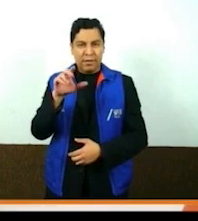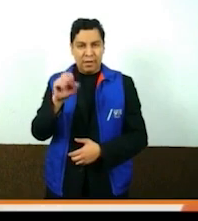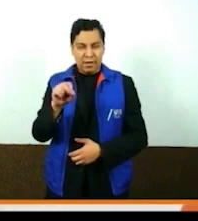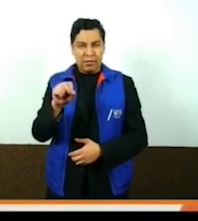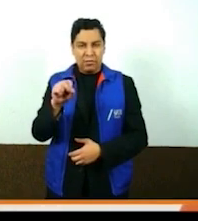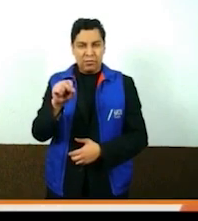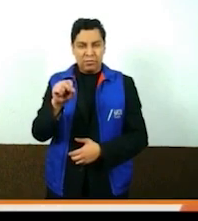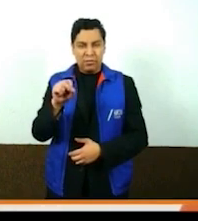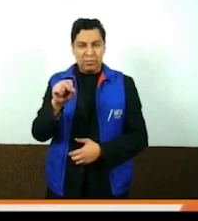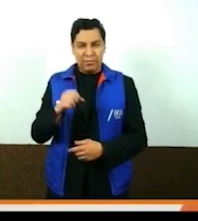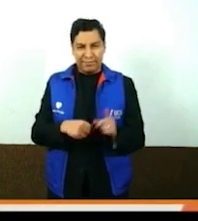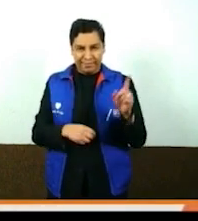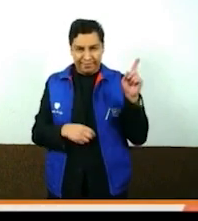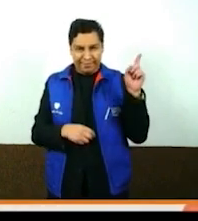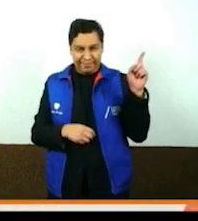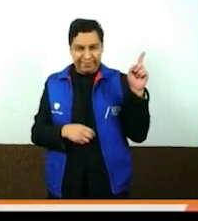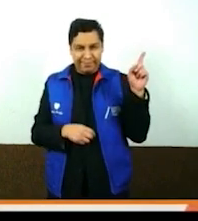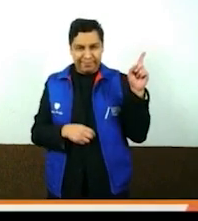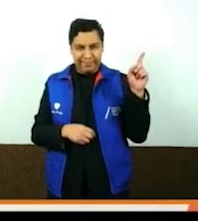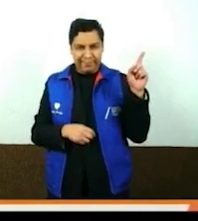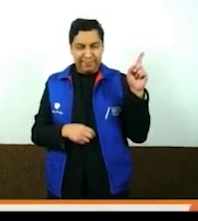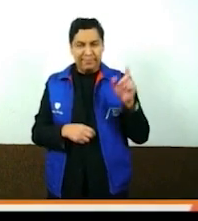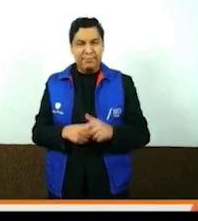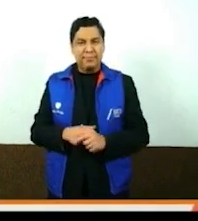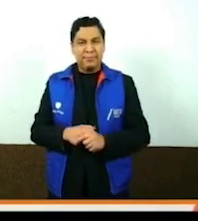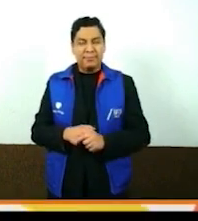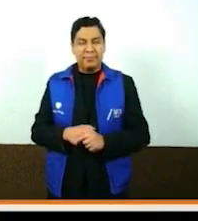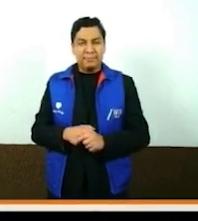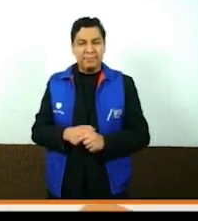Carlos Guajardo Sandoval,